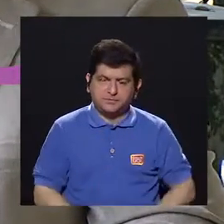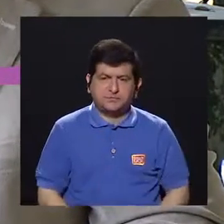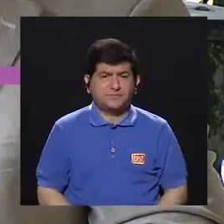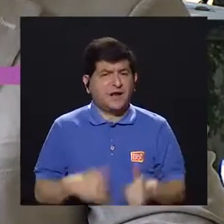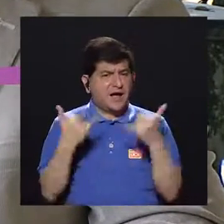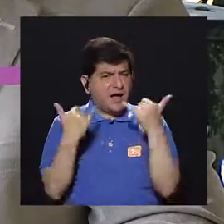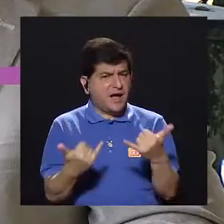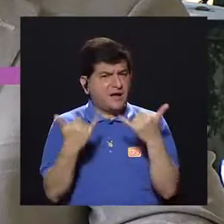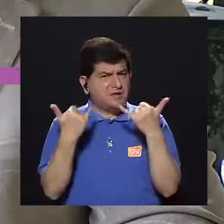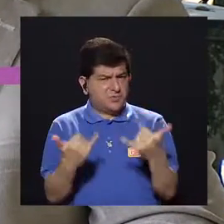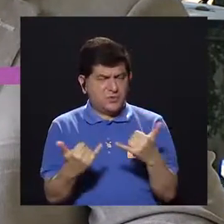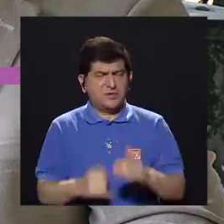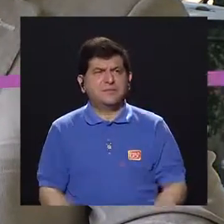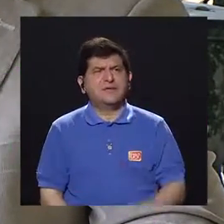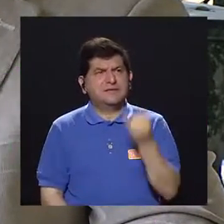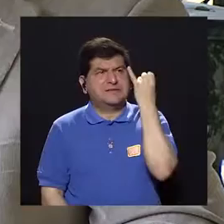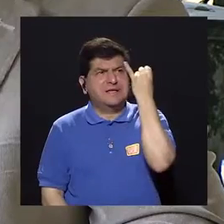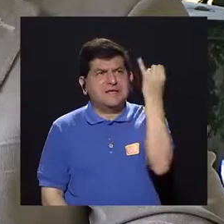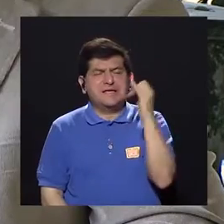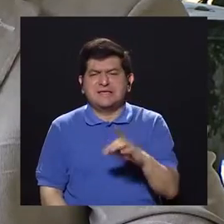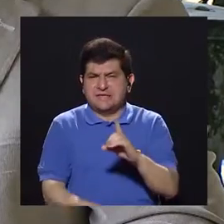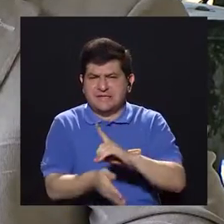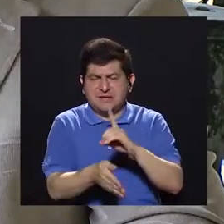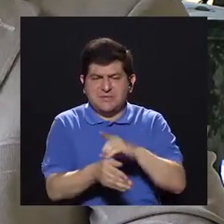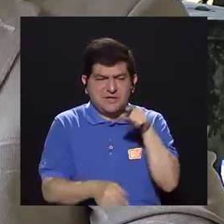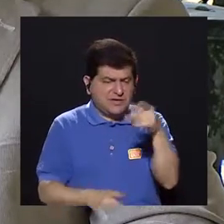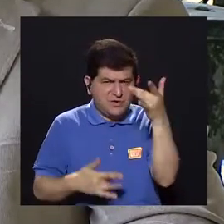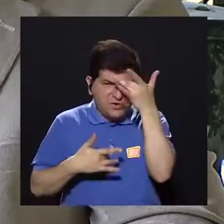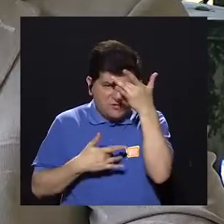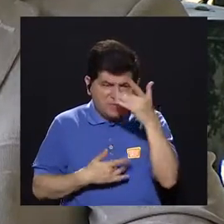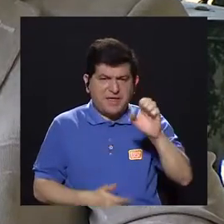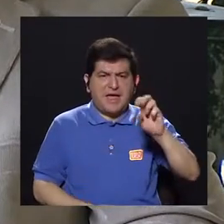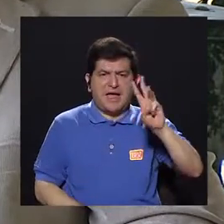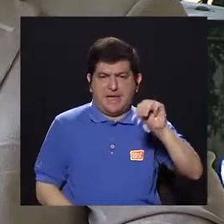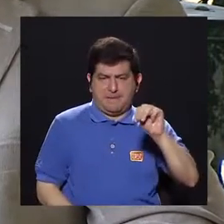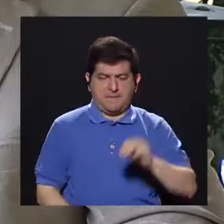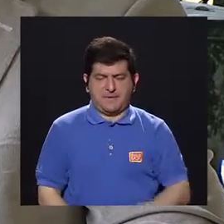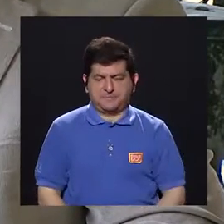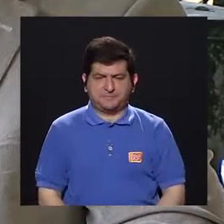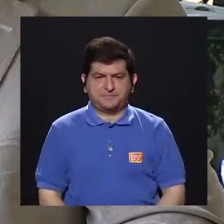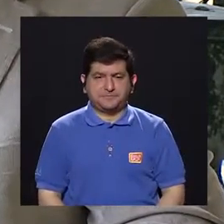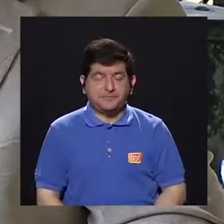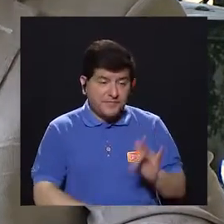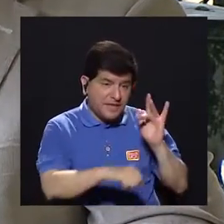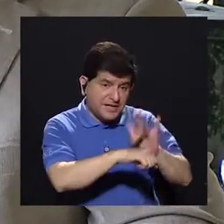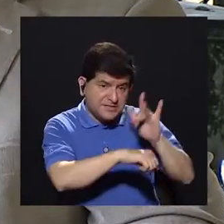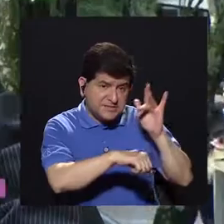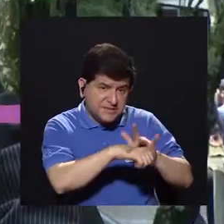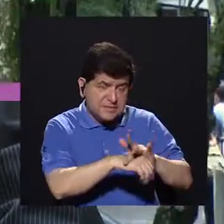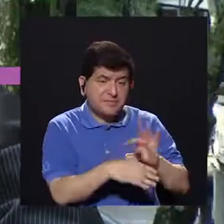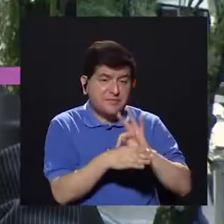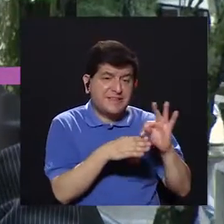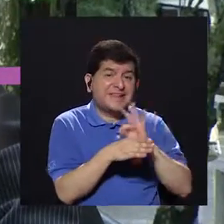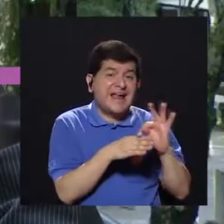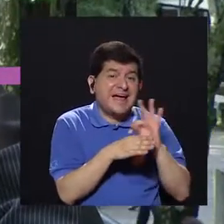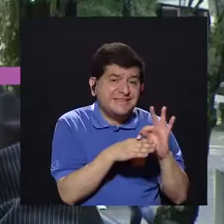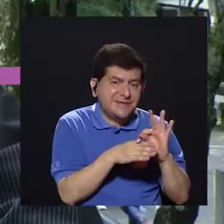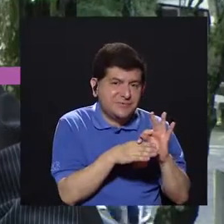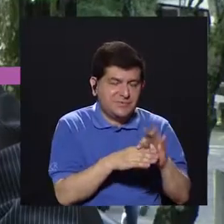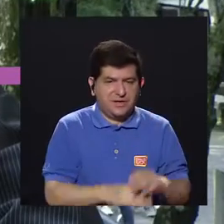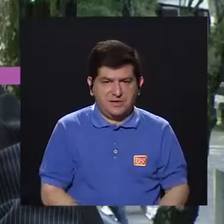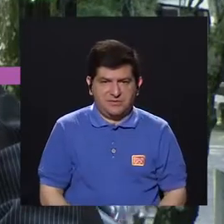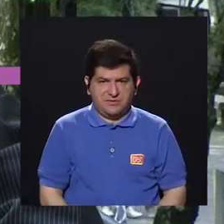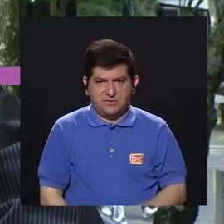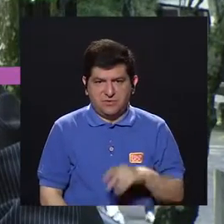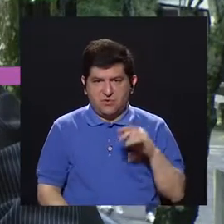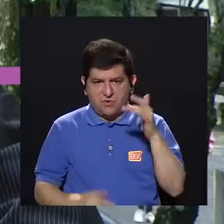de la enfermedad? Actualmente existe un concepto médico en esta enfermedad de esclerosis múltiple que a más temprano el